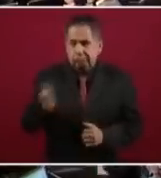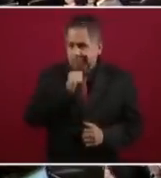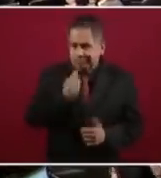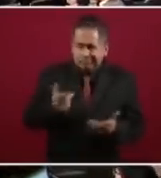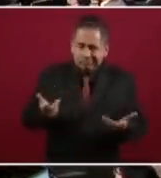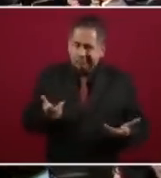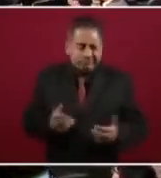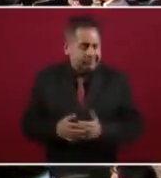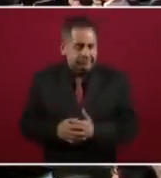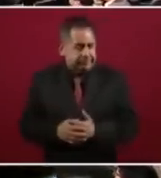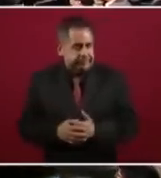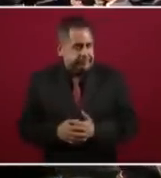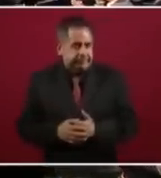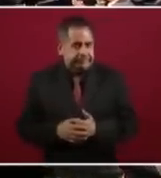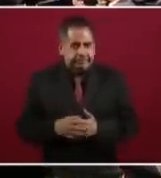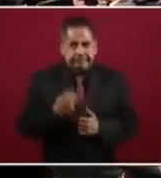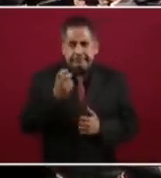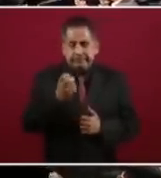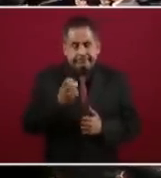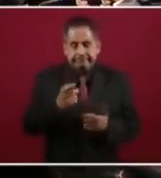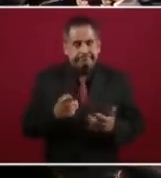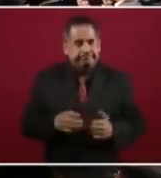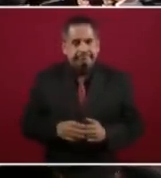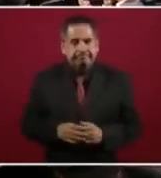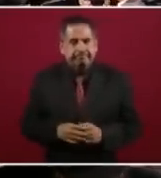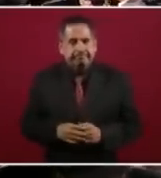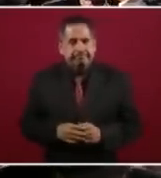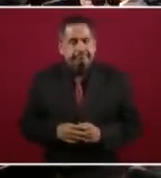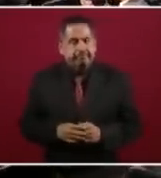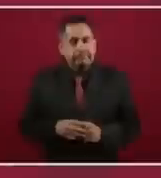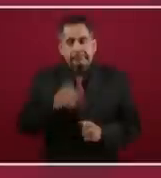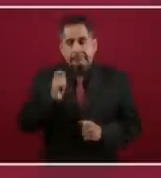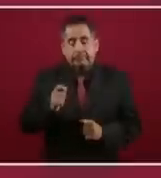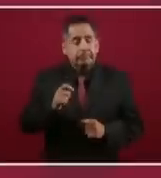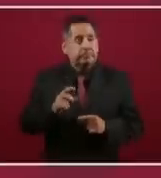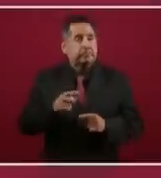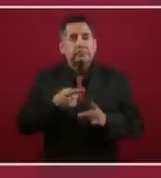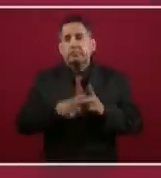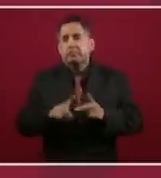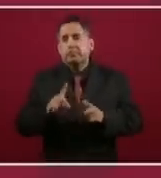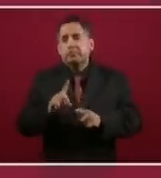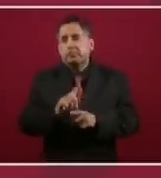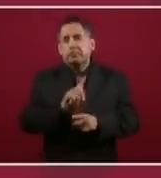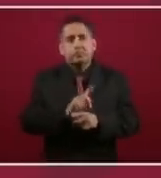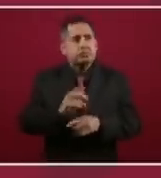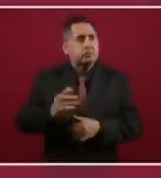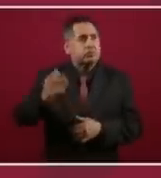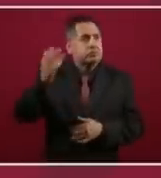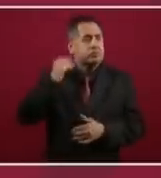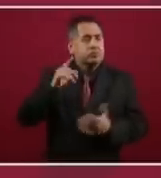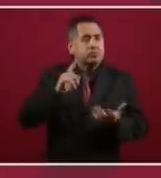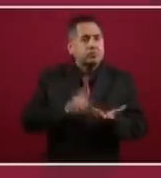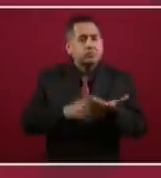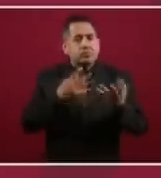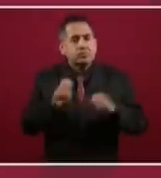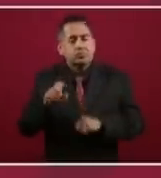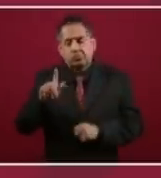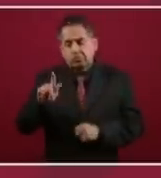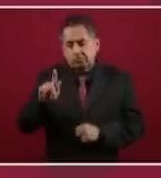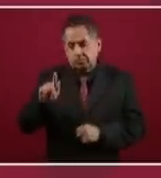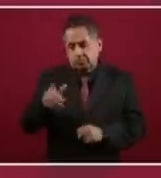Y esto viene desde los años 70,